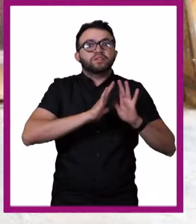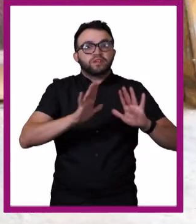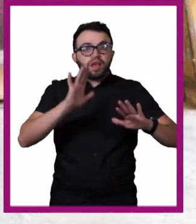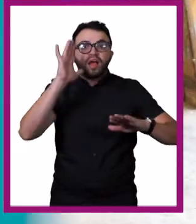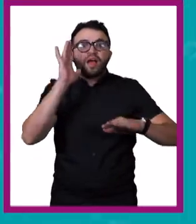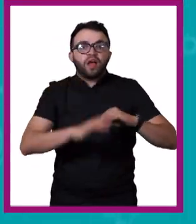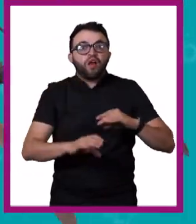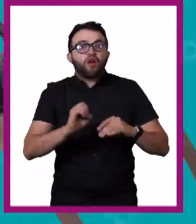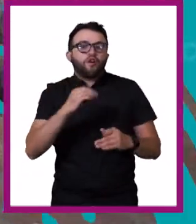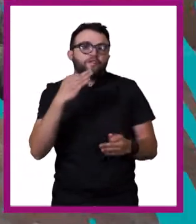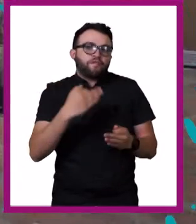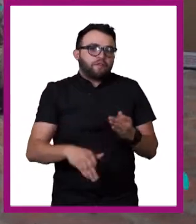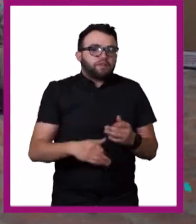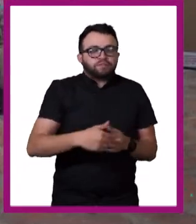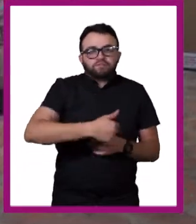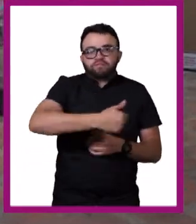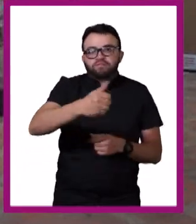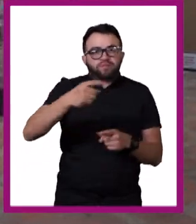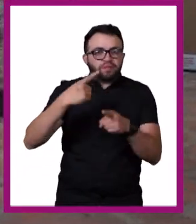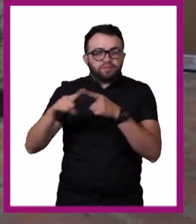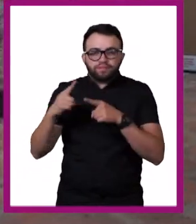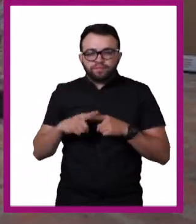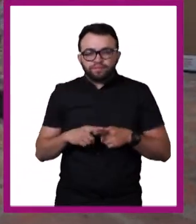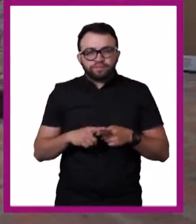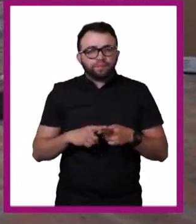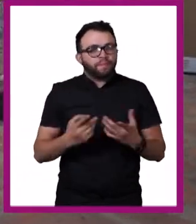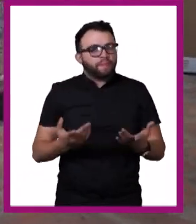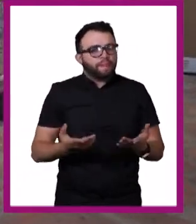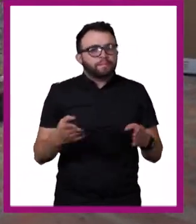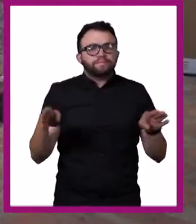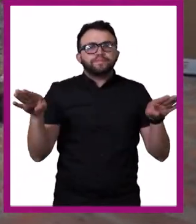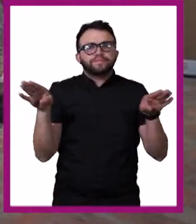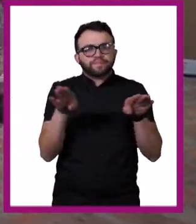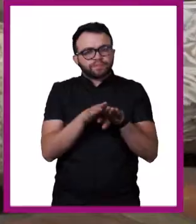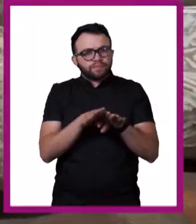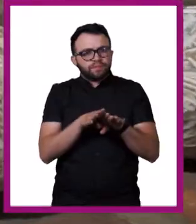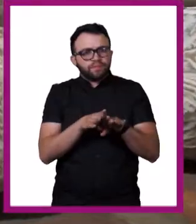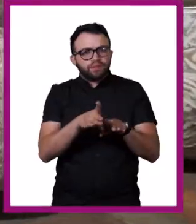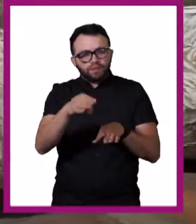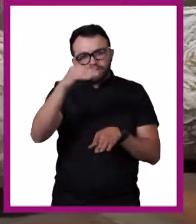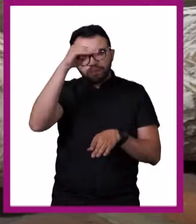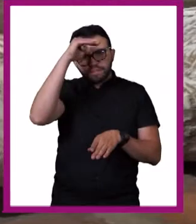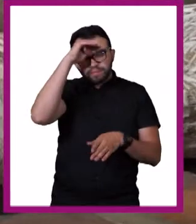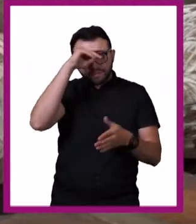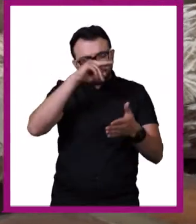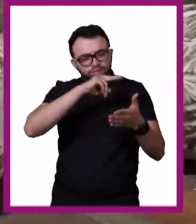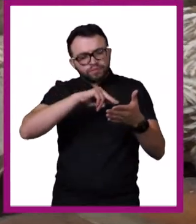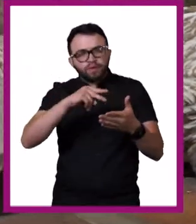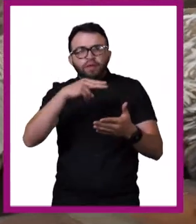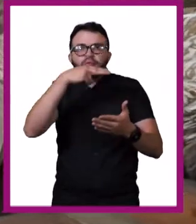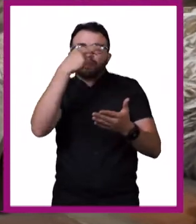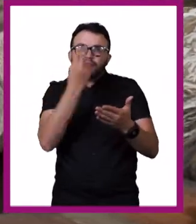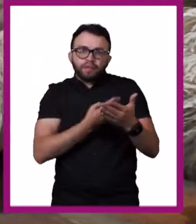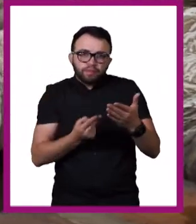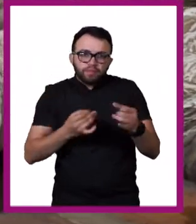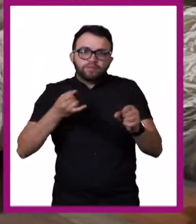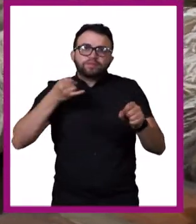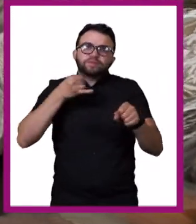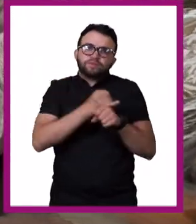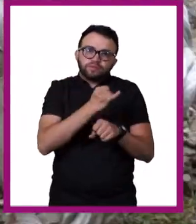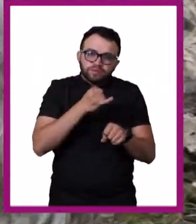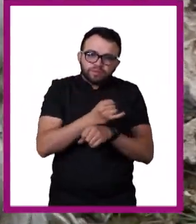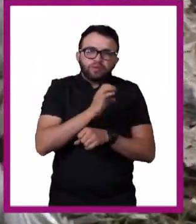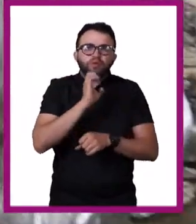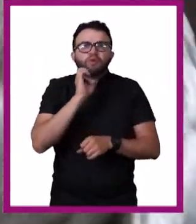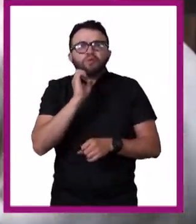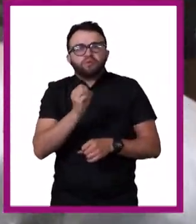está acabado. Y a todo esto, ¿cómo determinas cómo va a ser una obra? Si en dibujo, en pintura o talla, ¿y qué